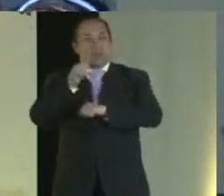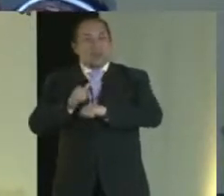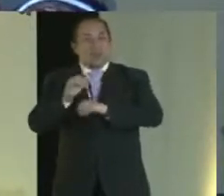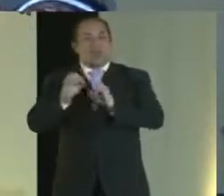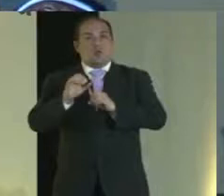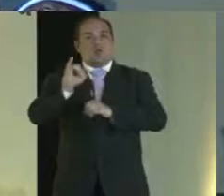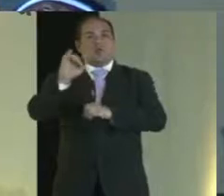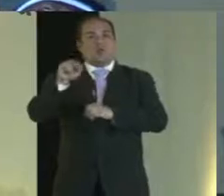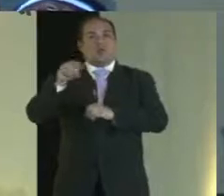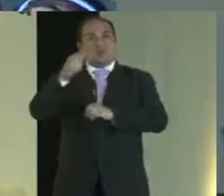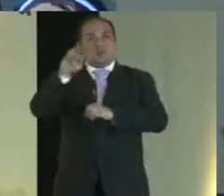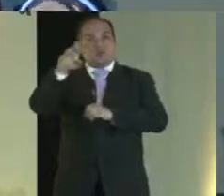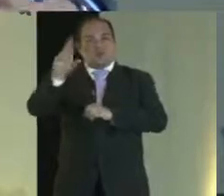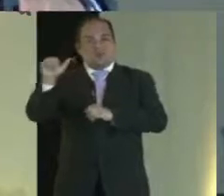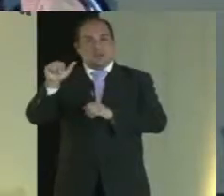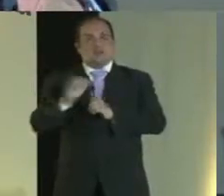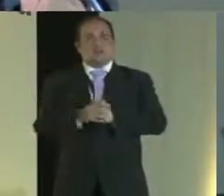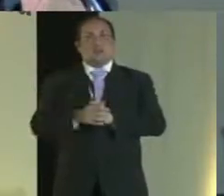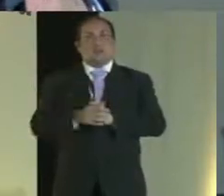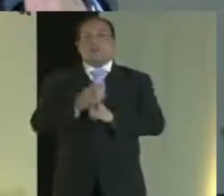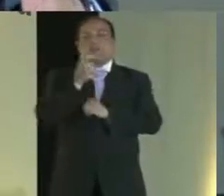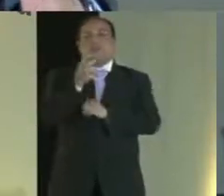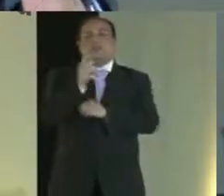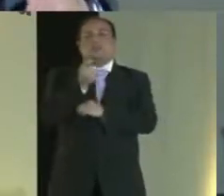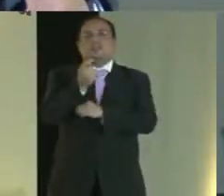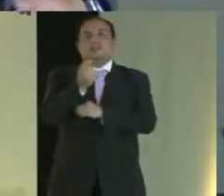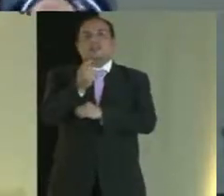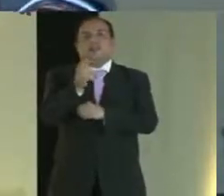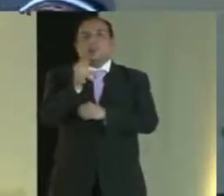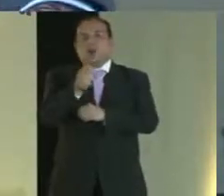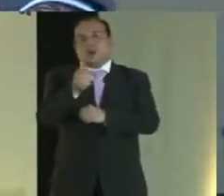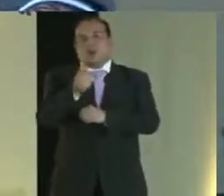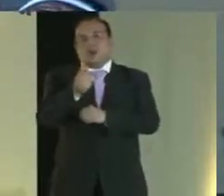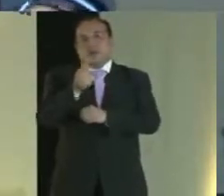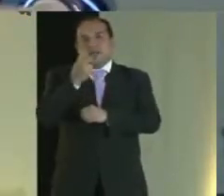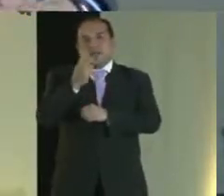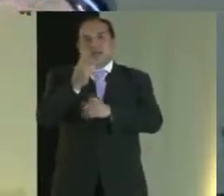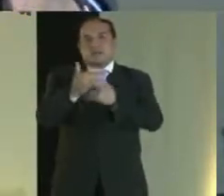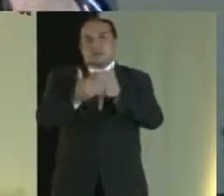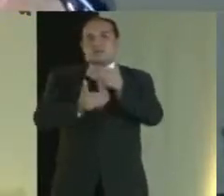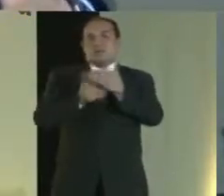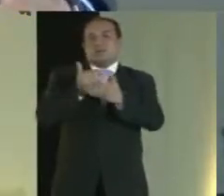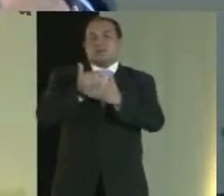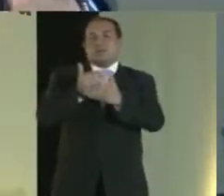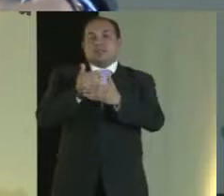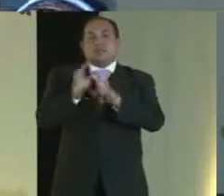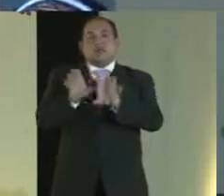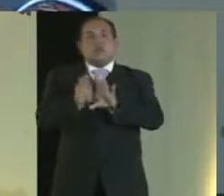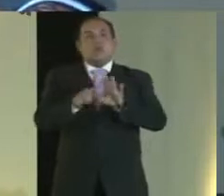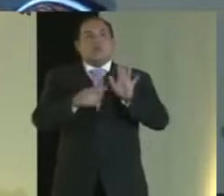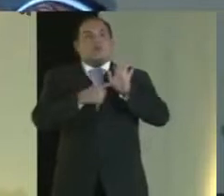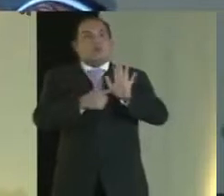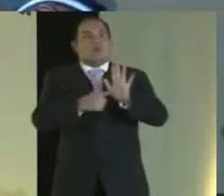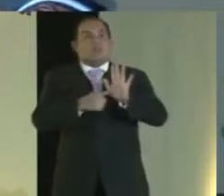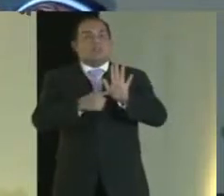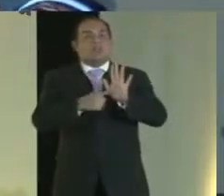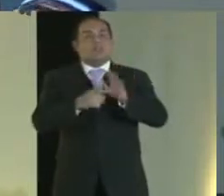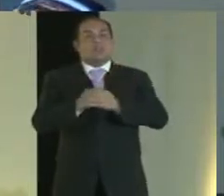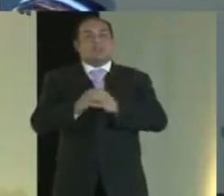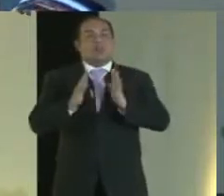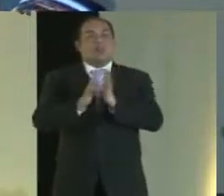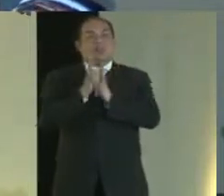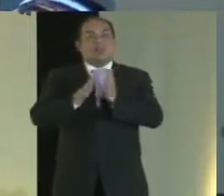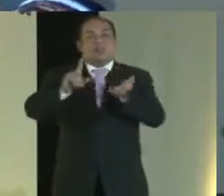Inglaterra. Y esto se debe un poco a este fenómeno de cómo se refleja la democracia interna